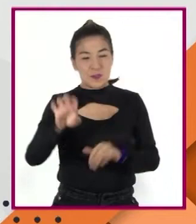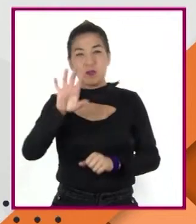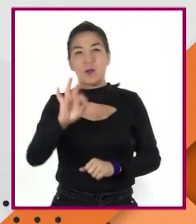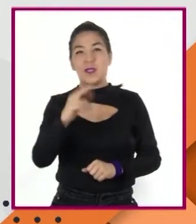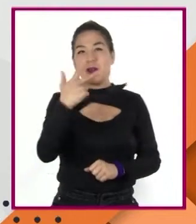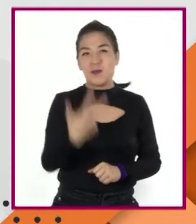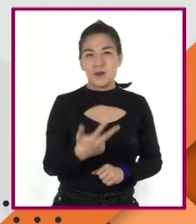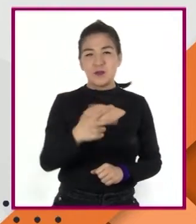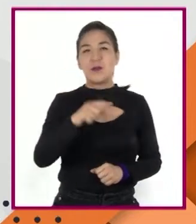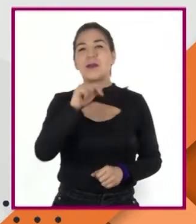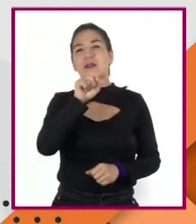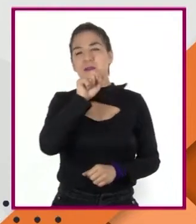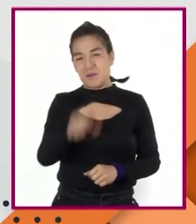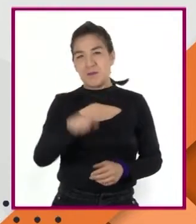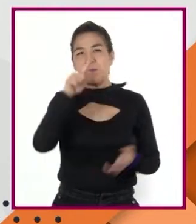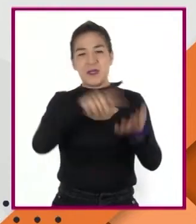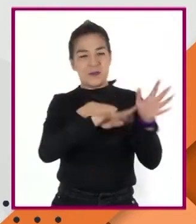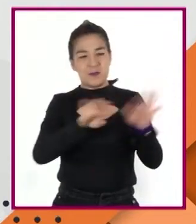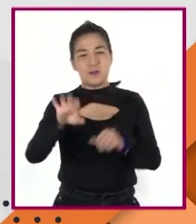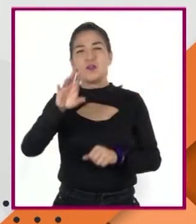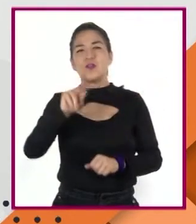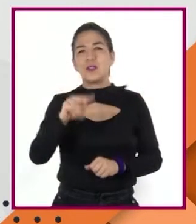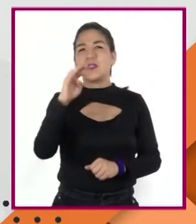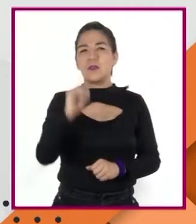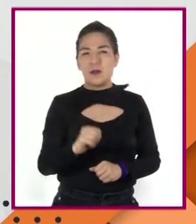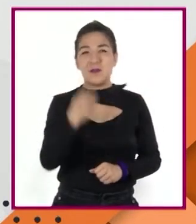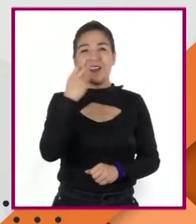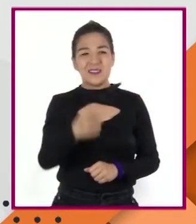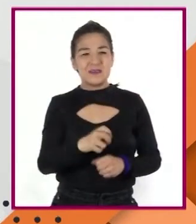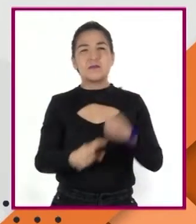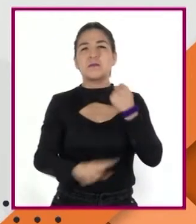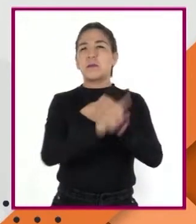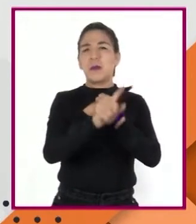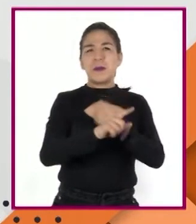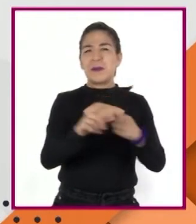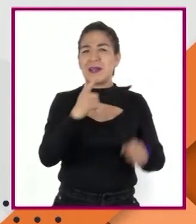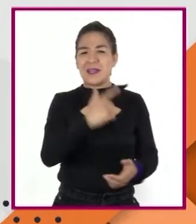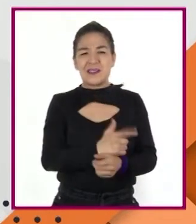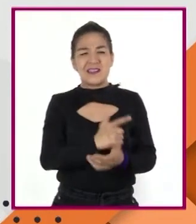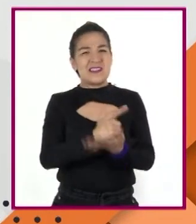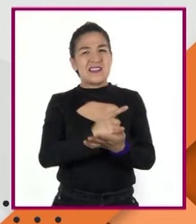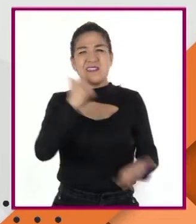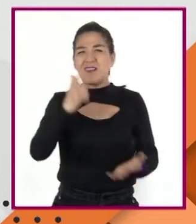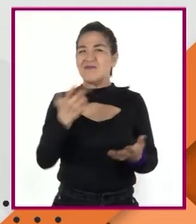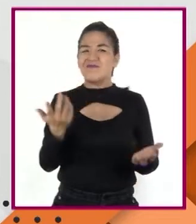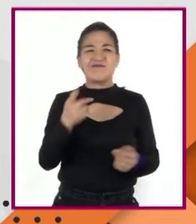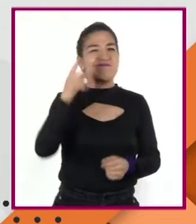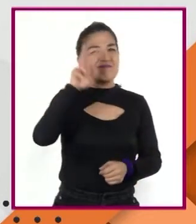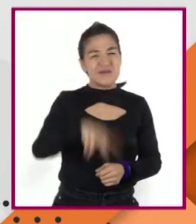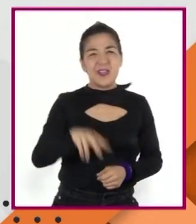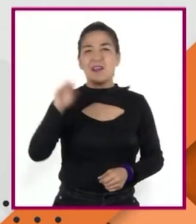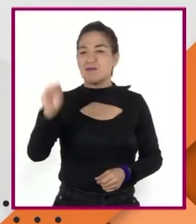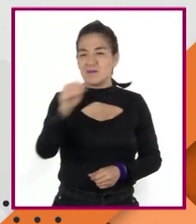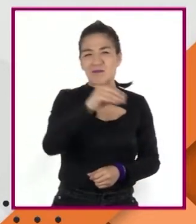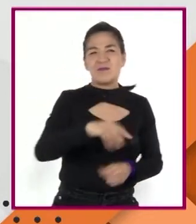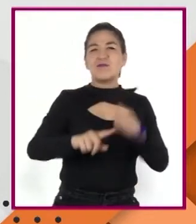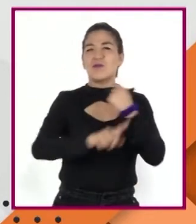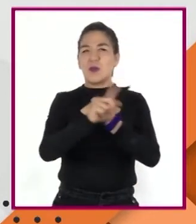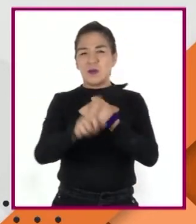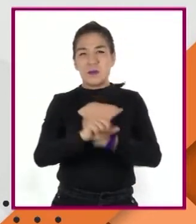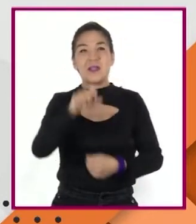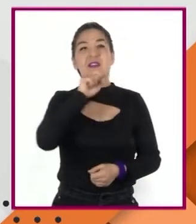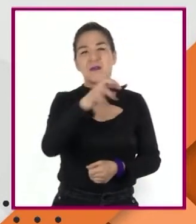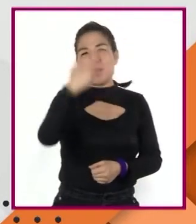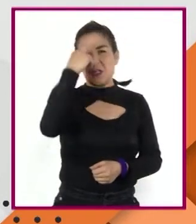y 1989 sin que hubiese conflictos graves en alguna parte. No obstante, los